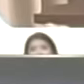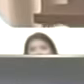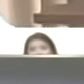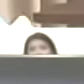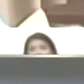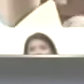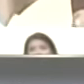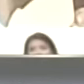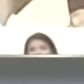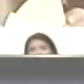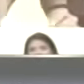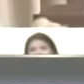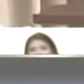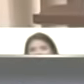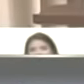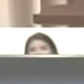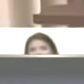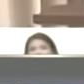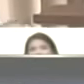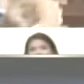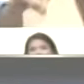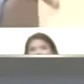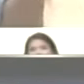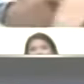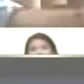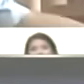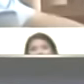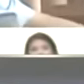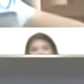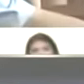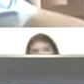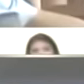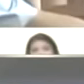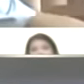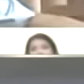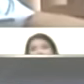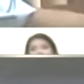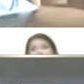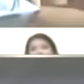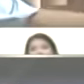forma deliberada dejaron abierta